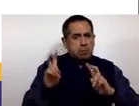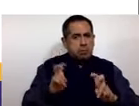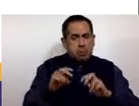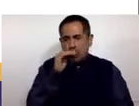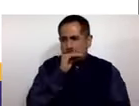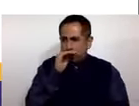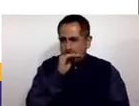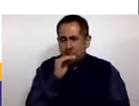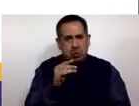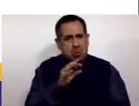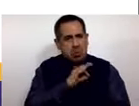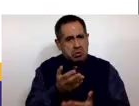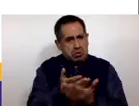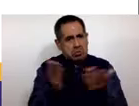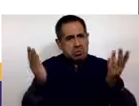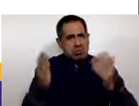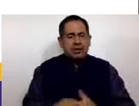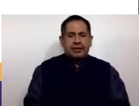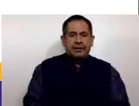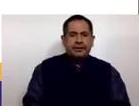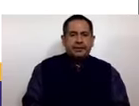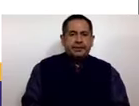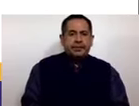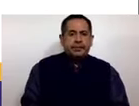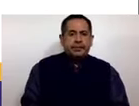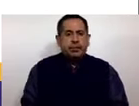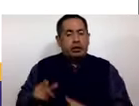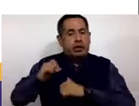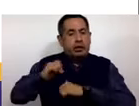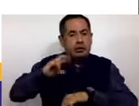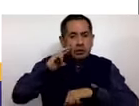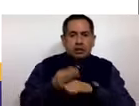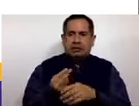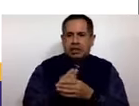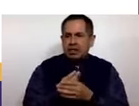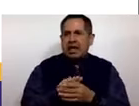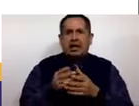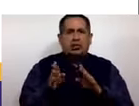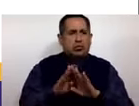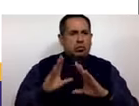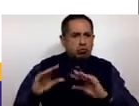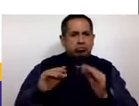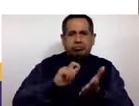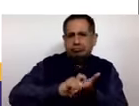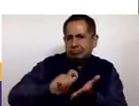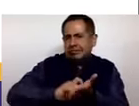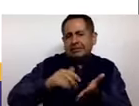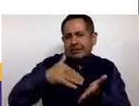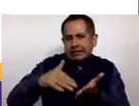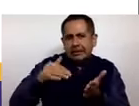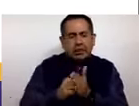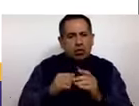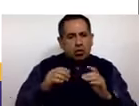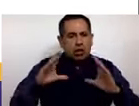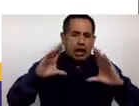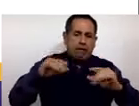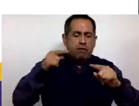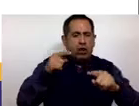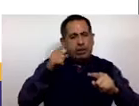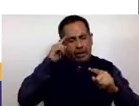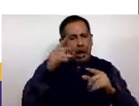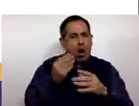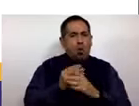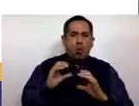recomendamos ampliamente. Coordina talleres y laboratorios de escritura con enfoque de cuidados. Es parte del